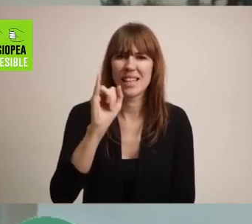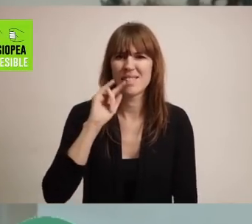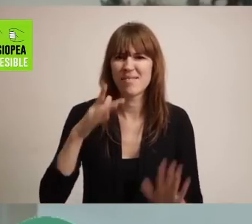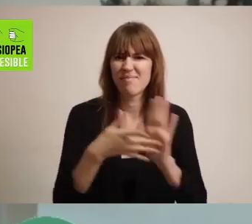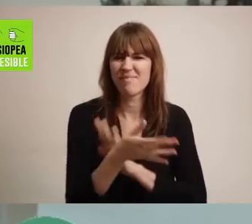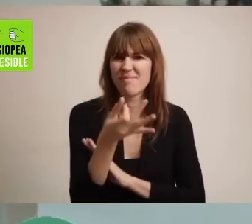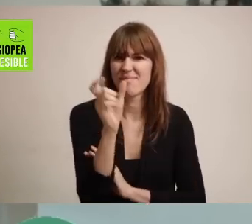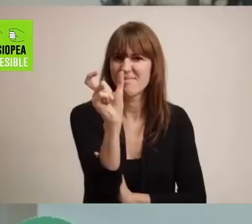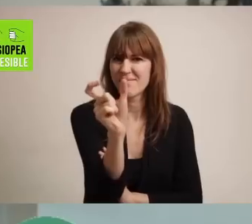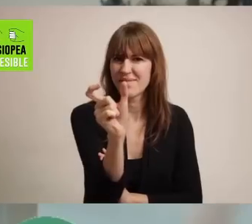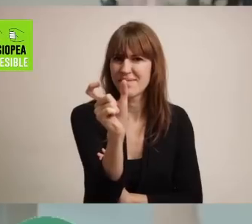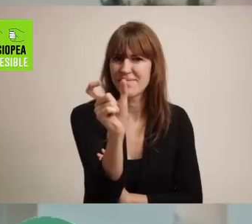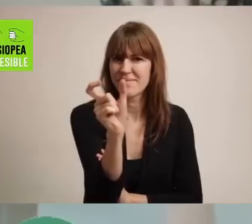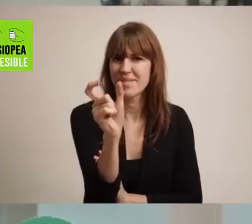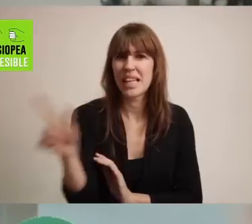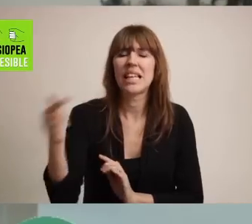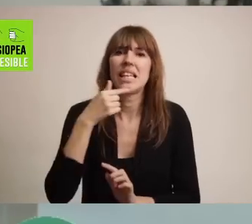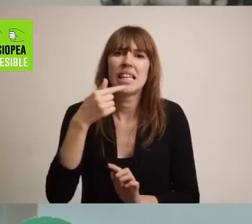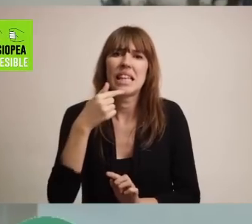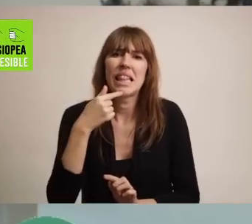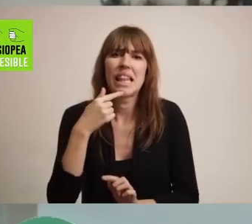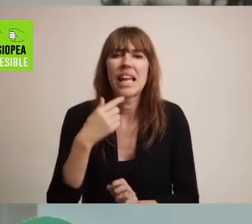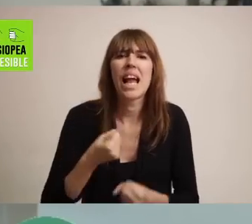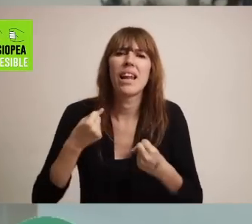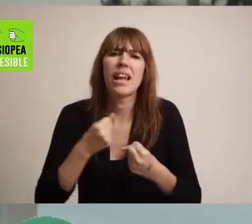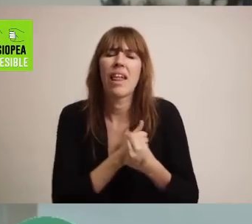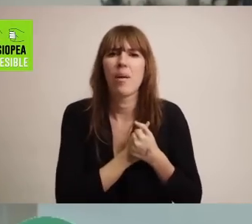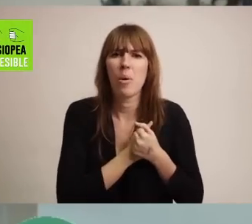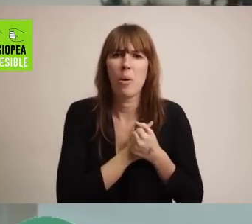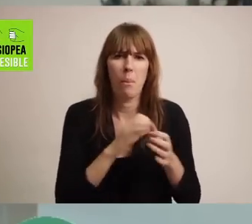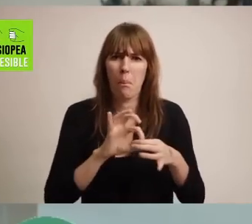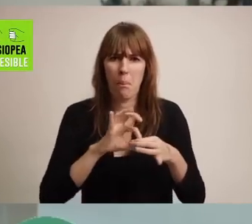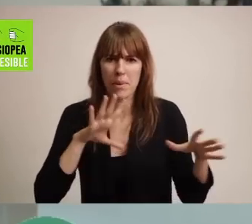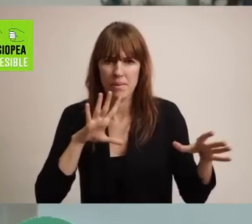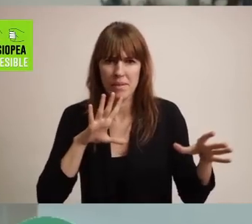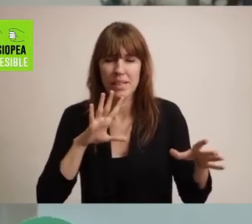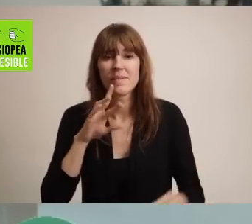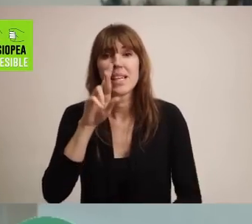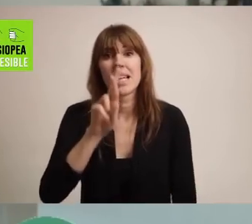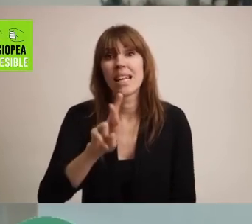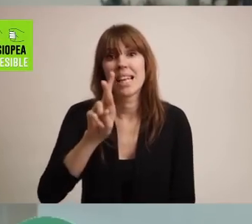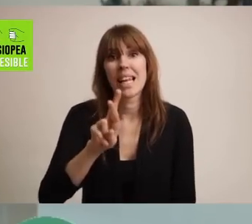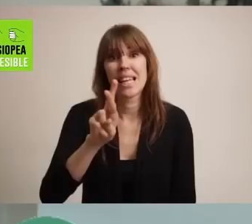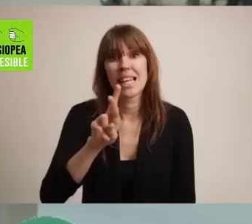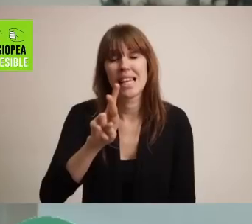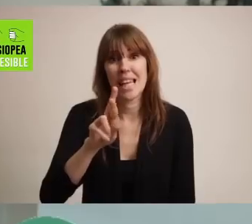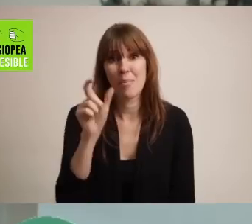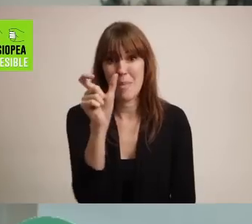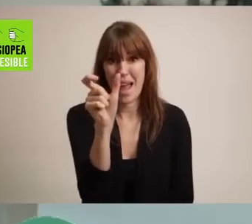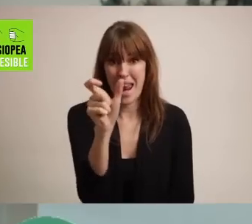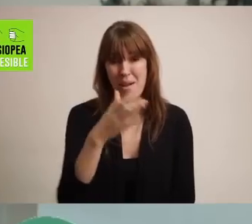Reiki? No es eso que dicen por ahí de energía de amor, nada que ver. Reiki procede del sumerio.